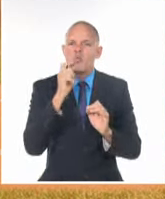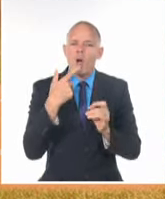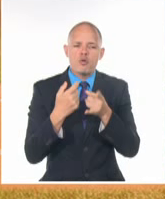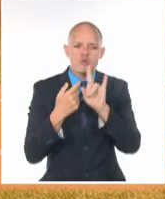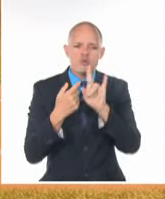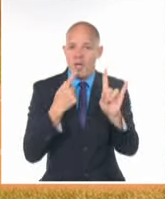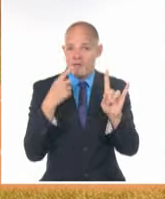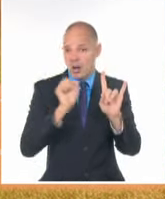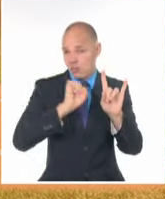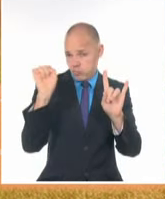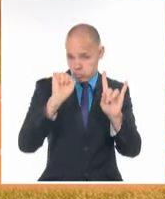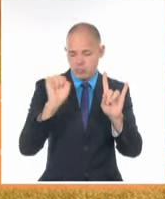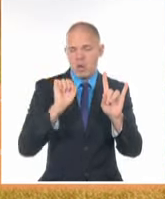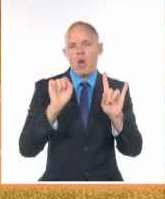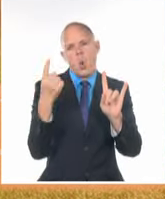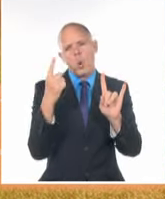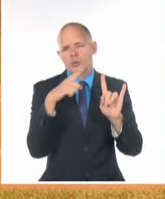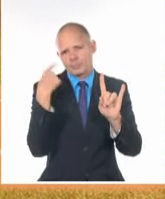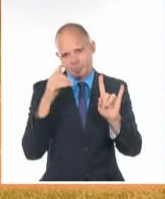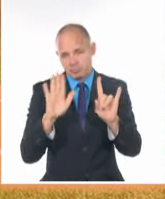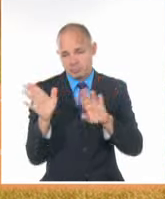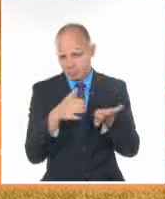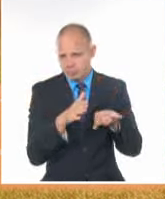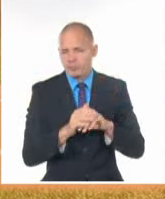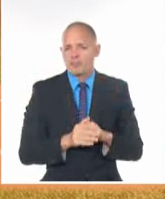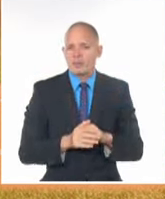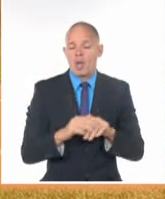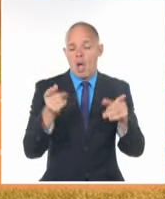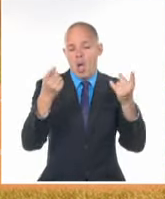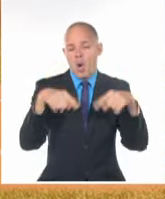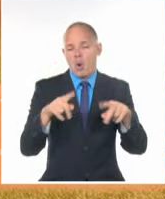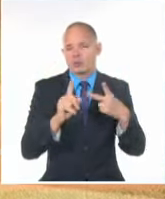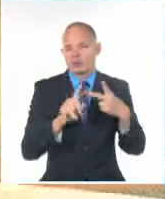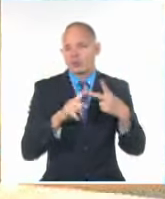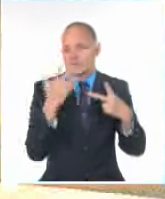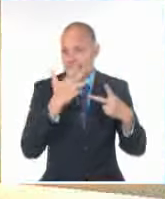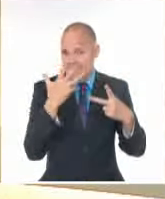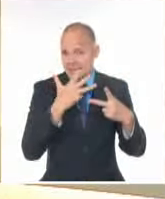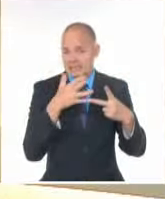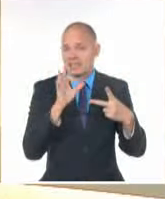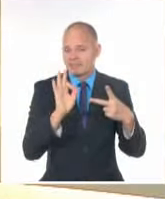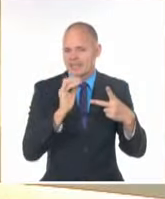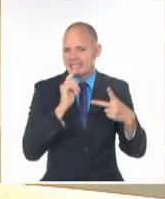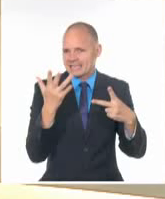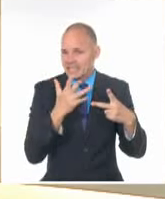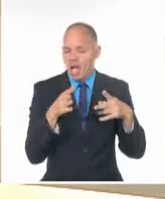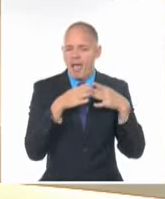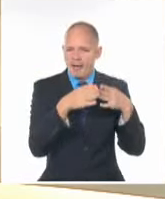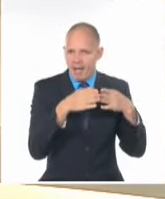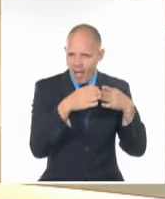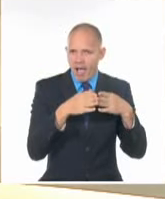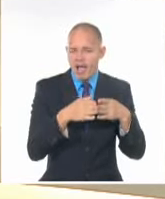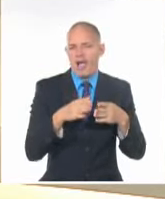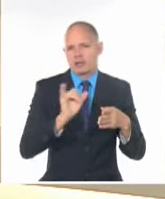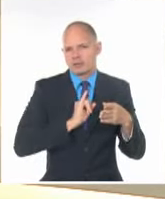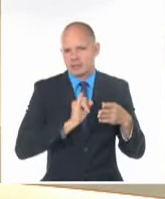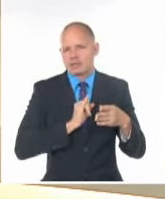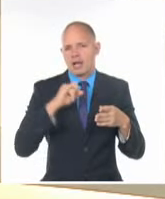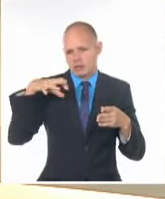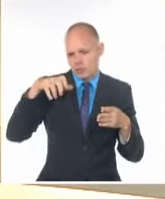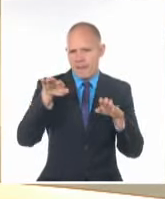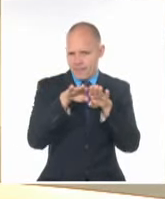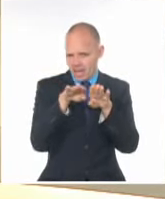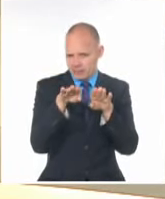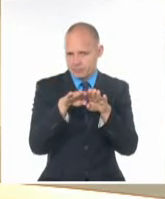indetenible tras 6 victorias consecutivas. Segundos con 7-3 marchan los conjuntos de Granma, Industriales y Pinar del Río. El